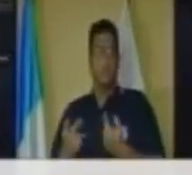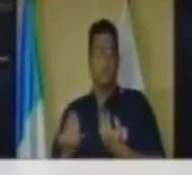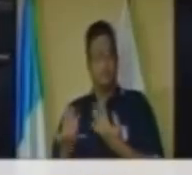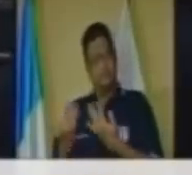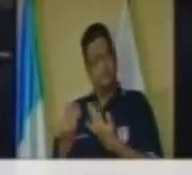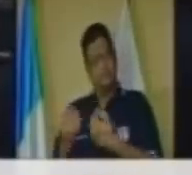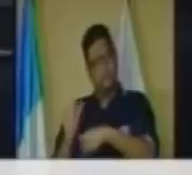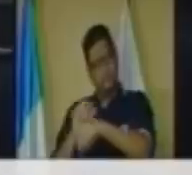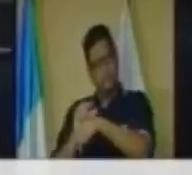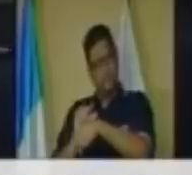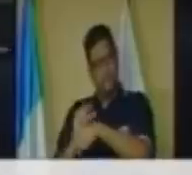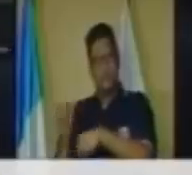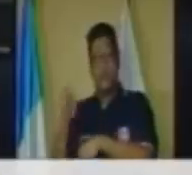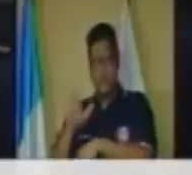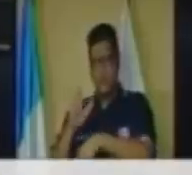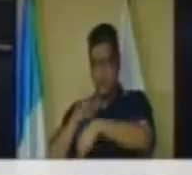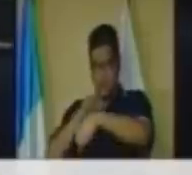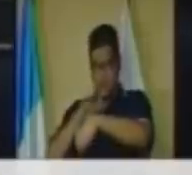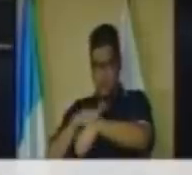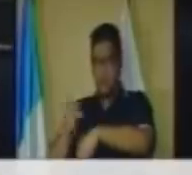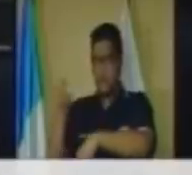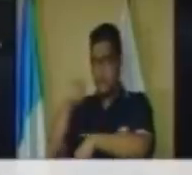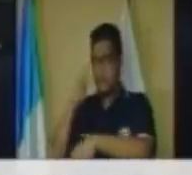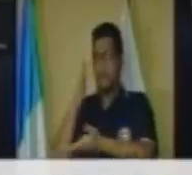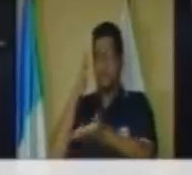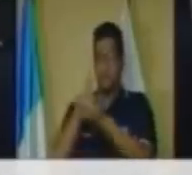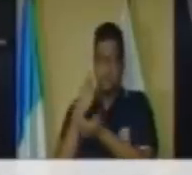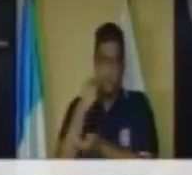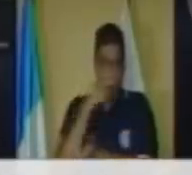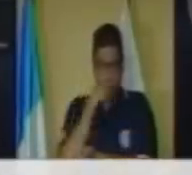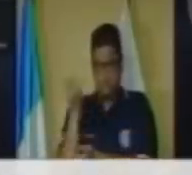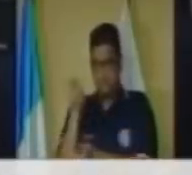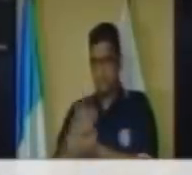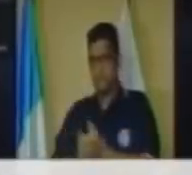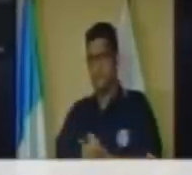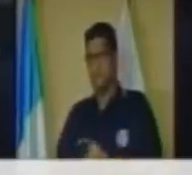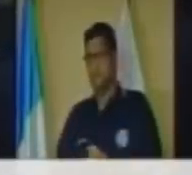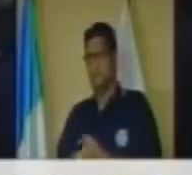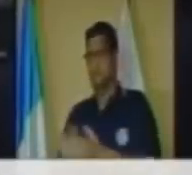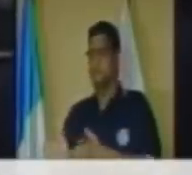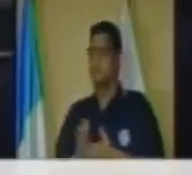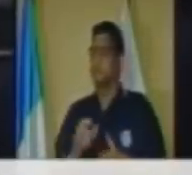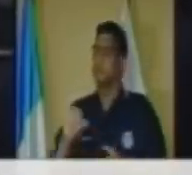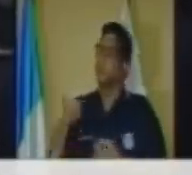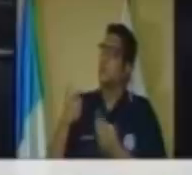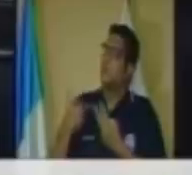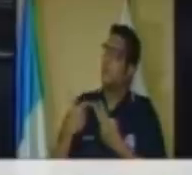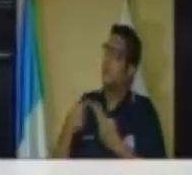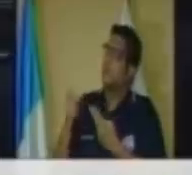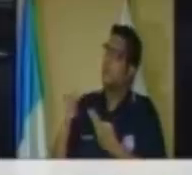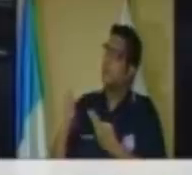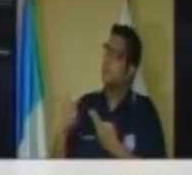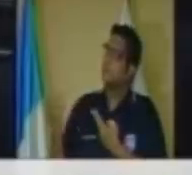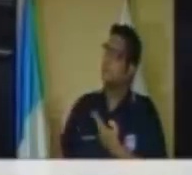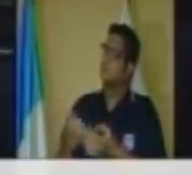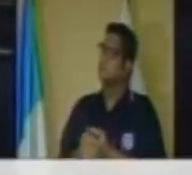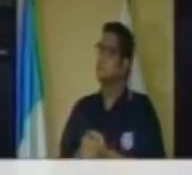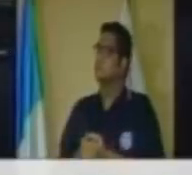está reacondicionado para que ustedes lo vayan a ver. Su otra pregunta fue...